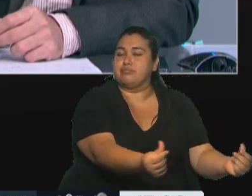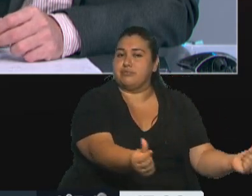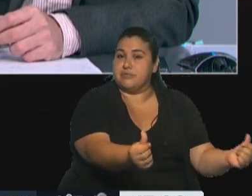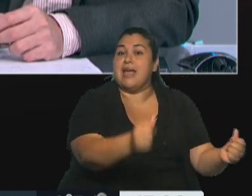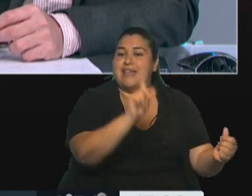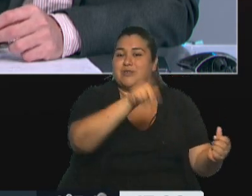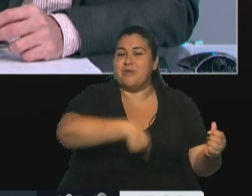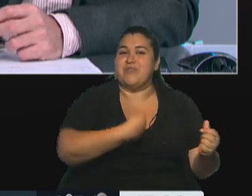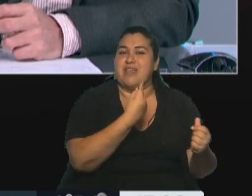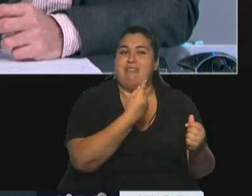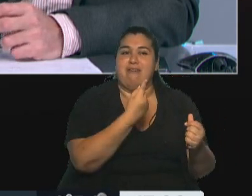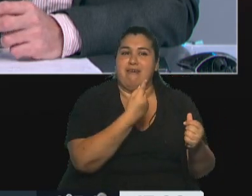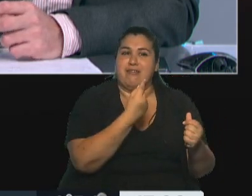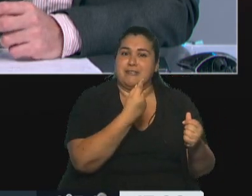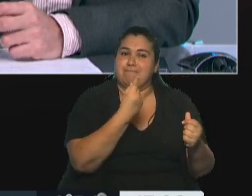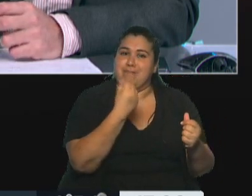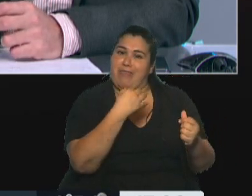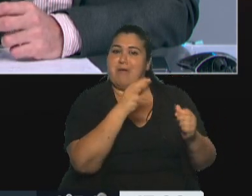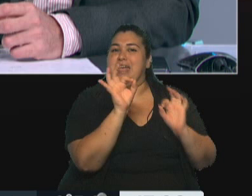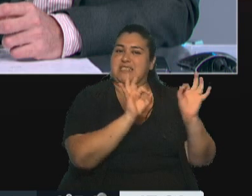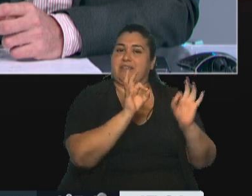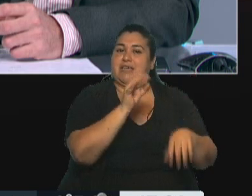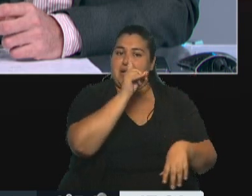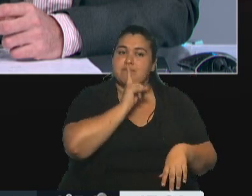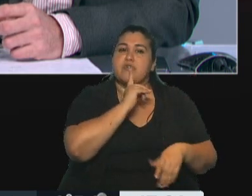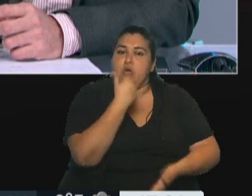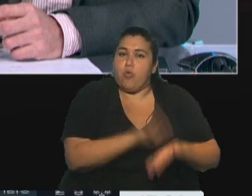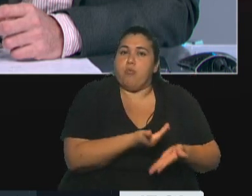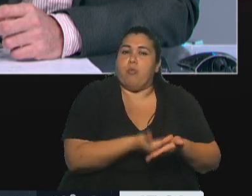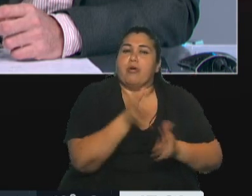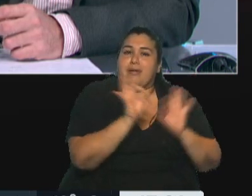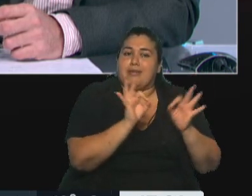seguridad territorial en serio y sobre todo una política pública